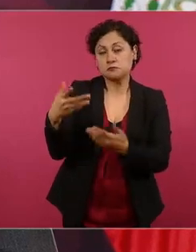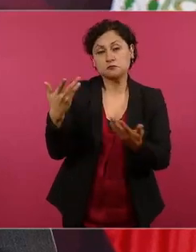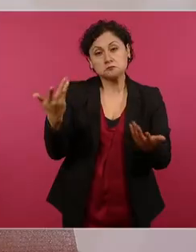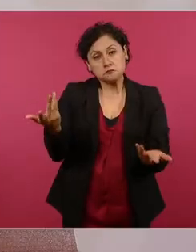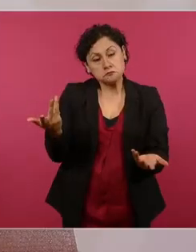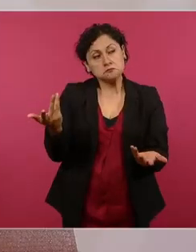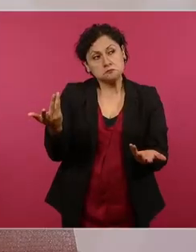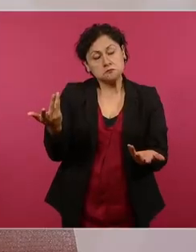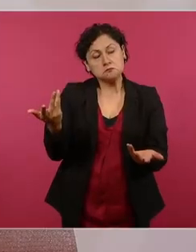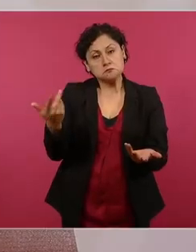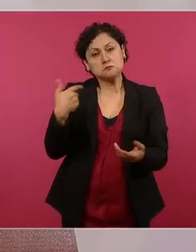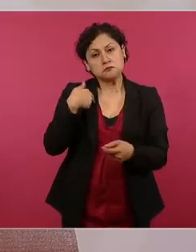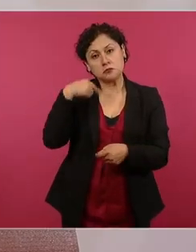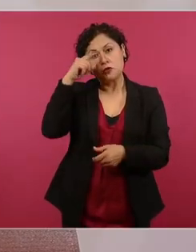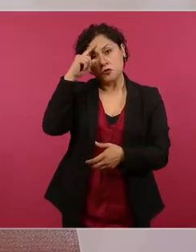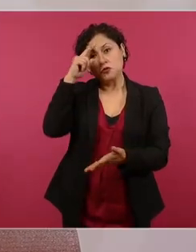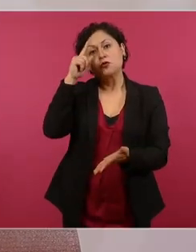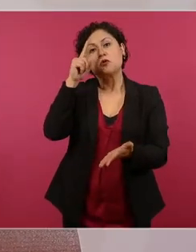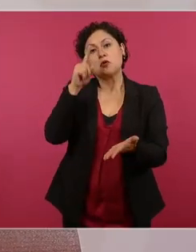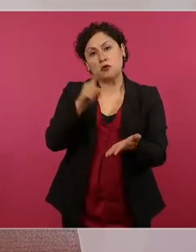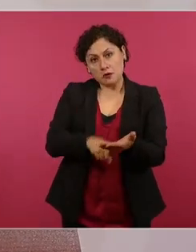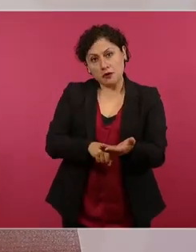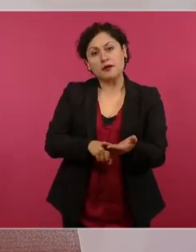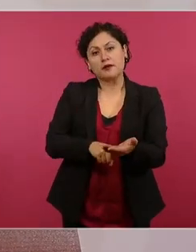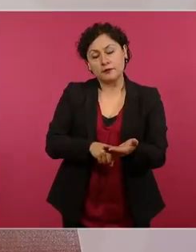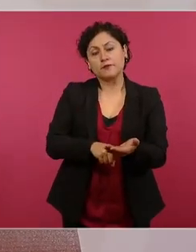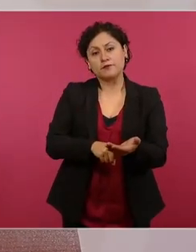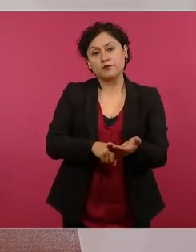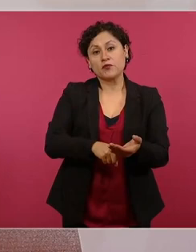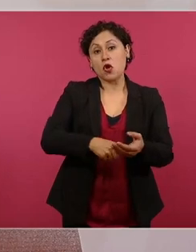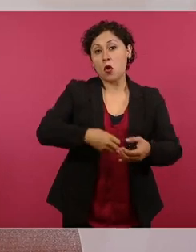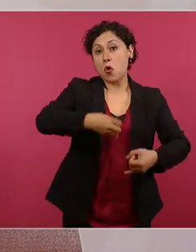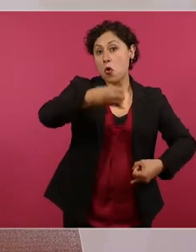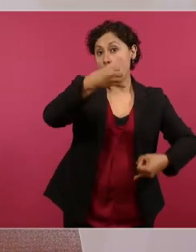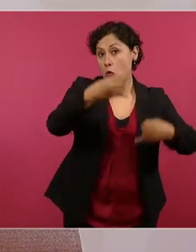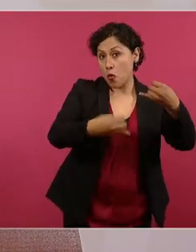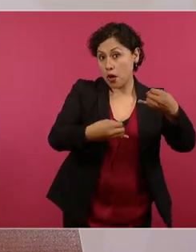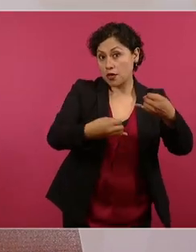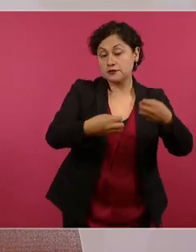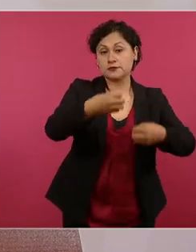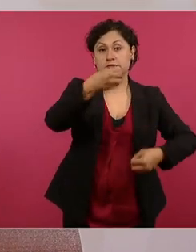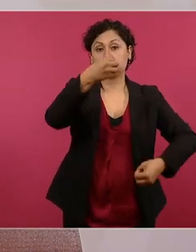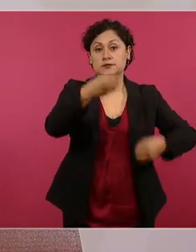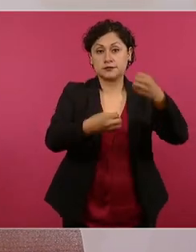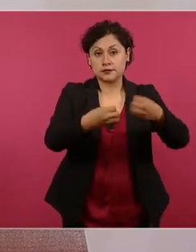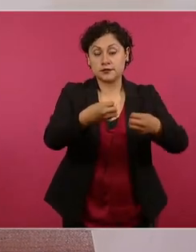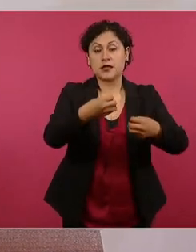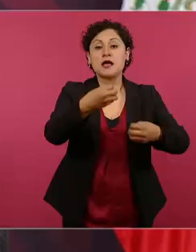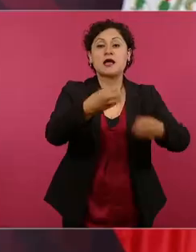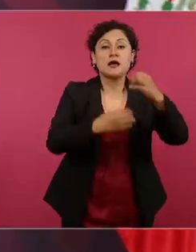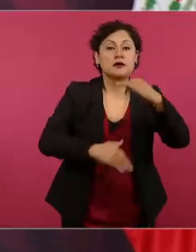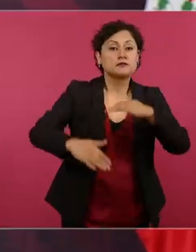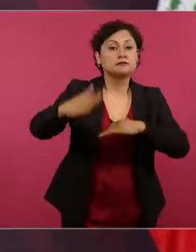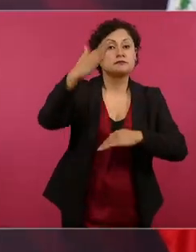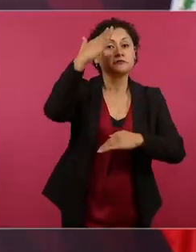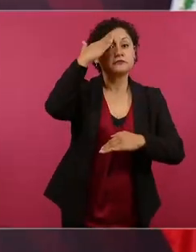es que se elijan a los jueces, a los magistrados, a los ministros. No